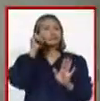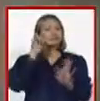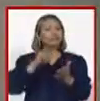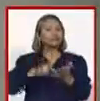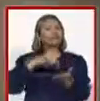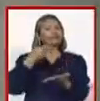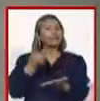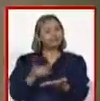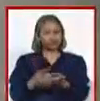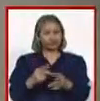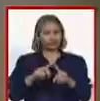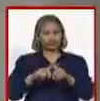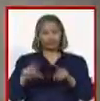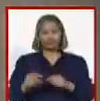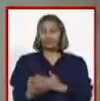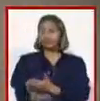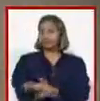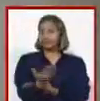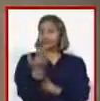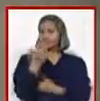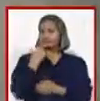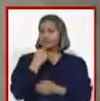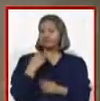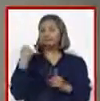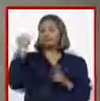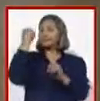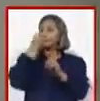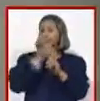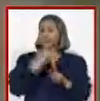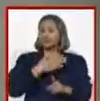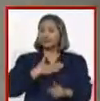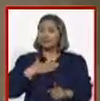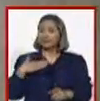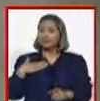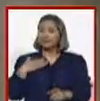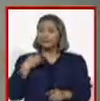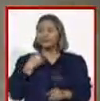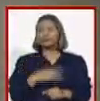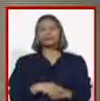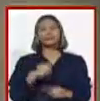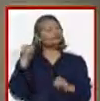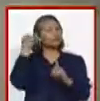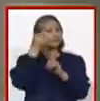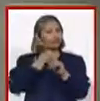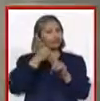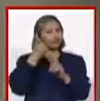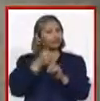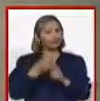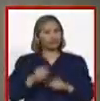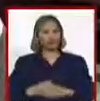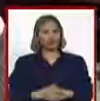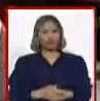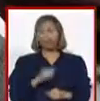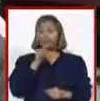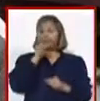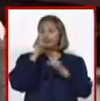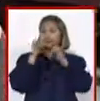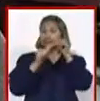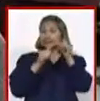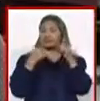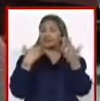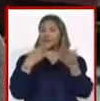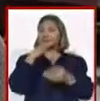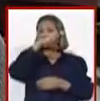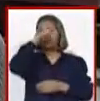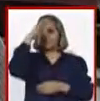la señora. Pero sin embargo, en la mañana ella dijo que la había golpeado en los pechos. Le dio puñetes en los pechos y gritaba diciendo